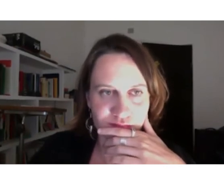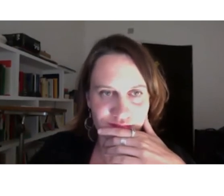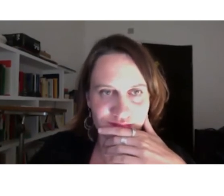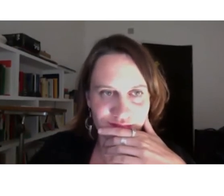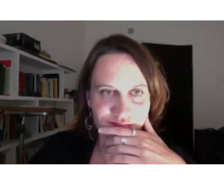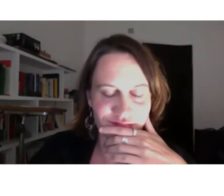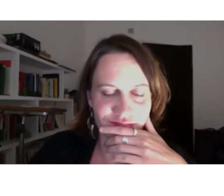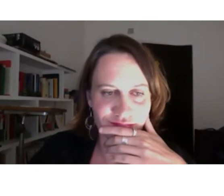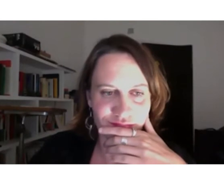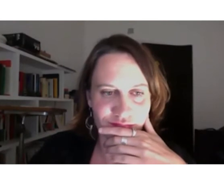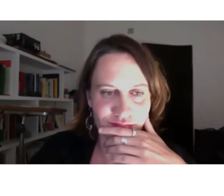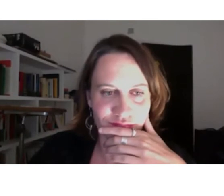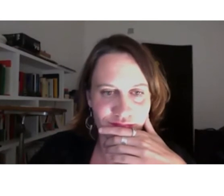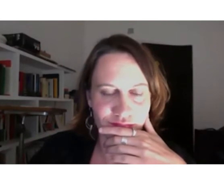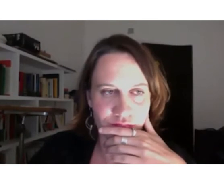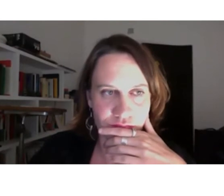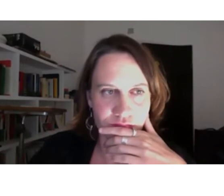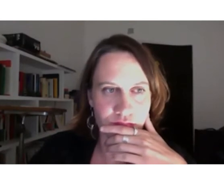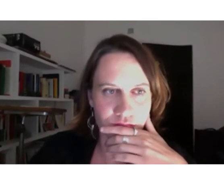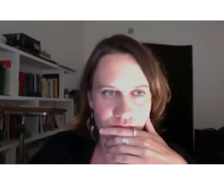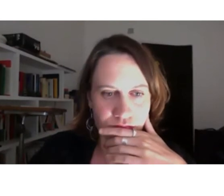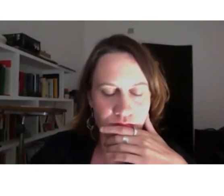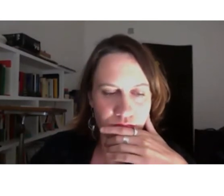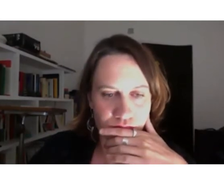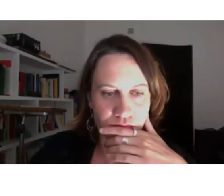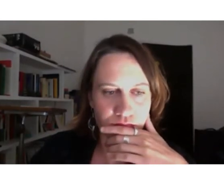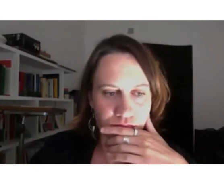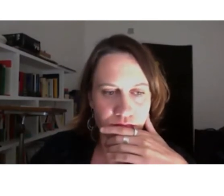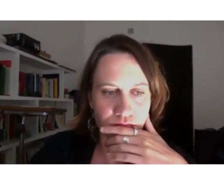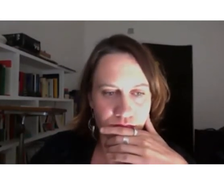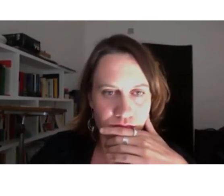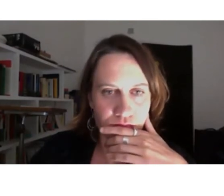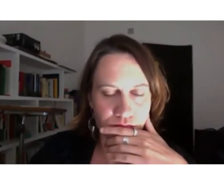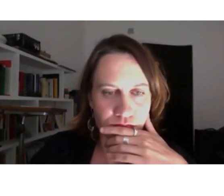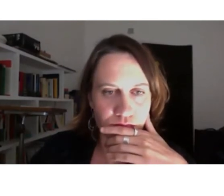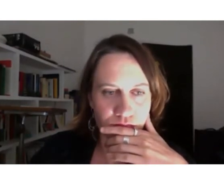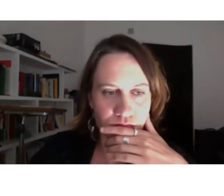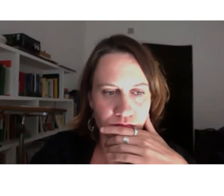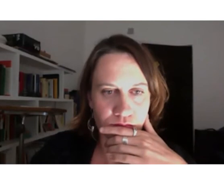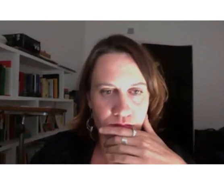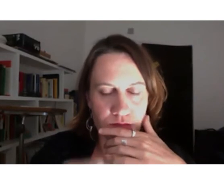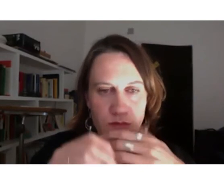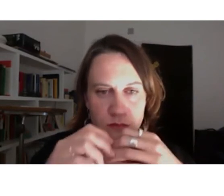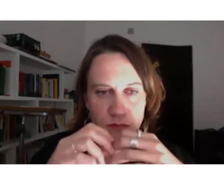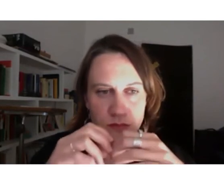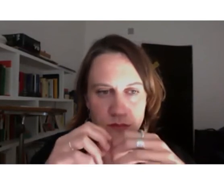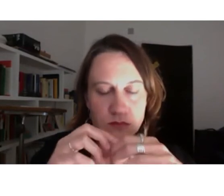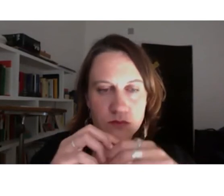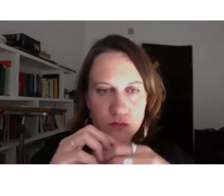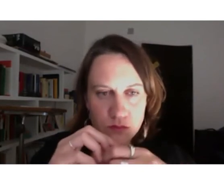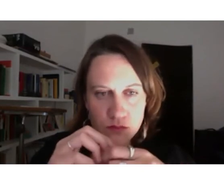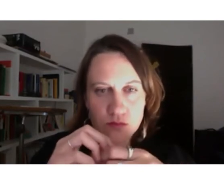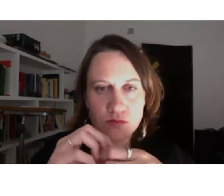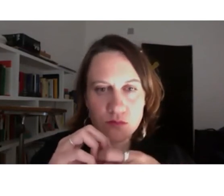a vos azul, me implica, aunque a mí no me pasó. Entonces, aquí también, ¿cómo podemos escuchar eso? ¿Cómo